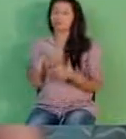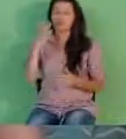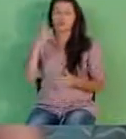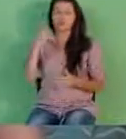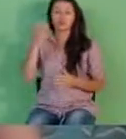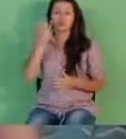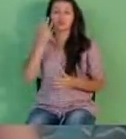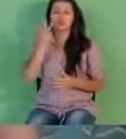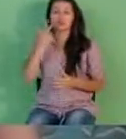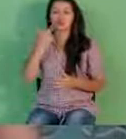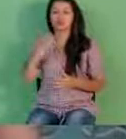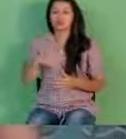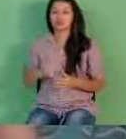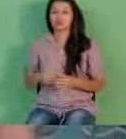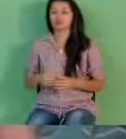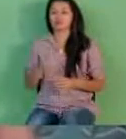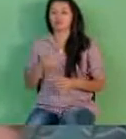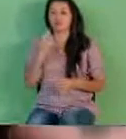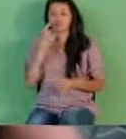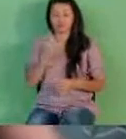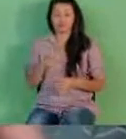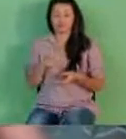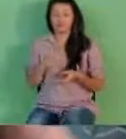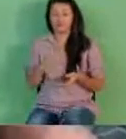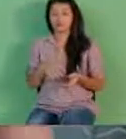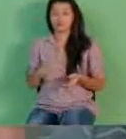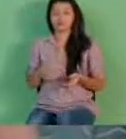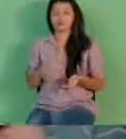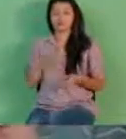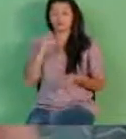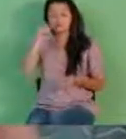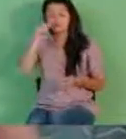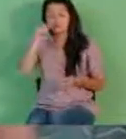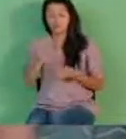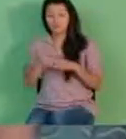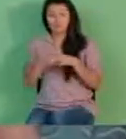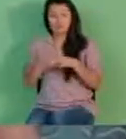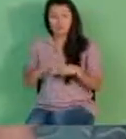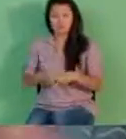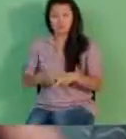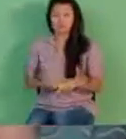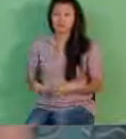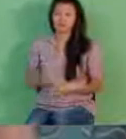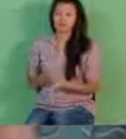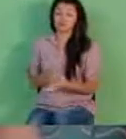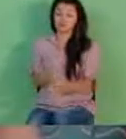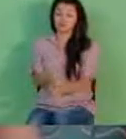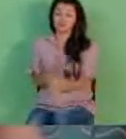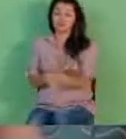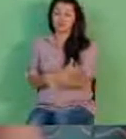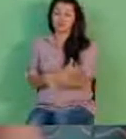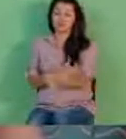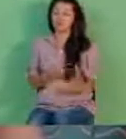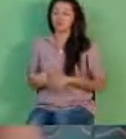en actividad a alguien así esté dormido porque si está dormido está girando para caerse de la cama pero pues uno tiene que prever lo que va a